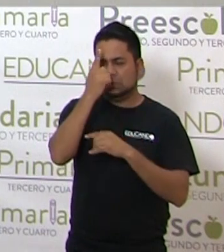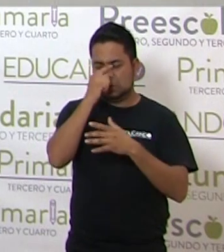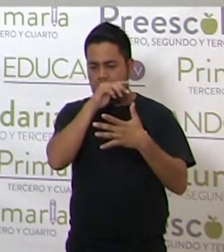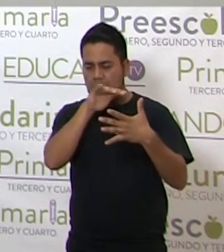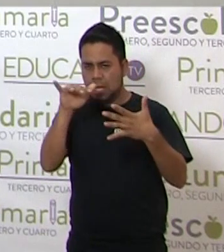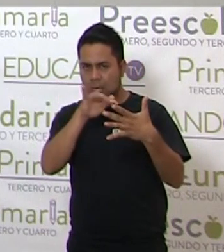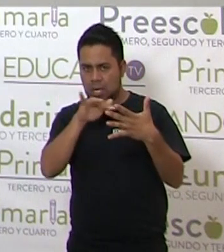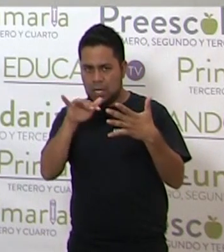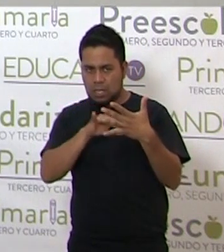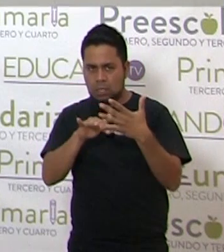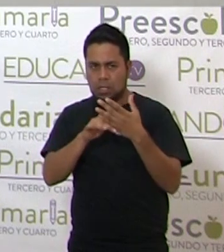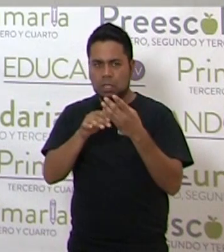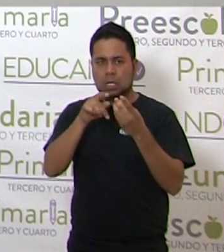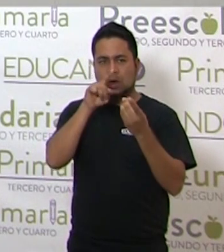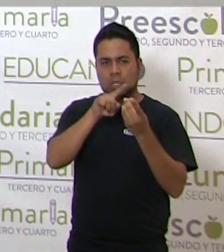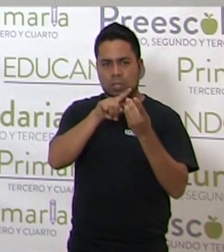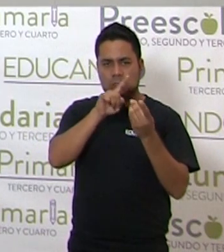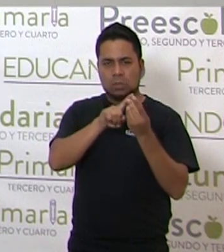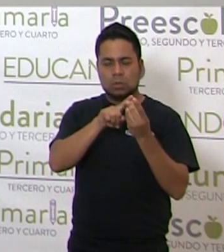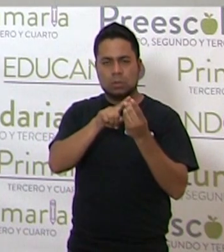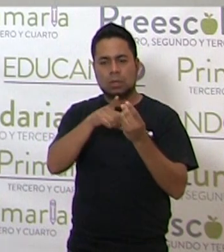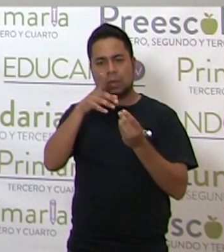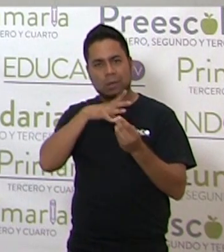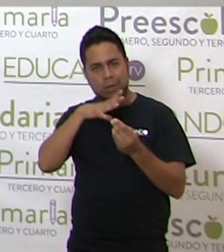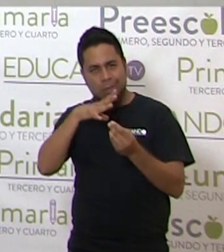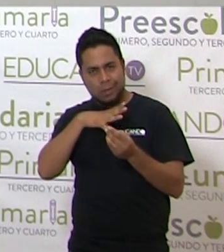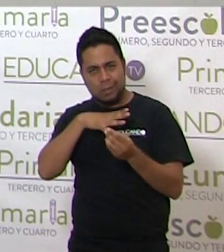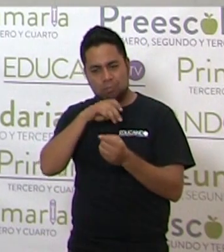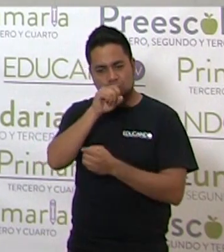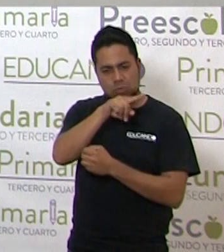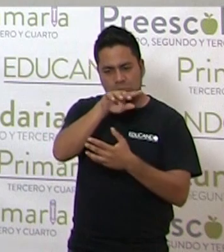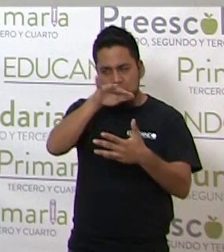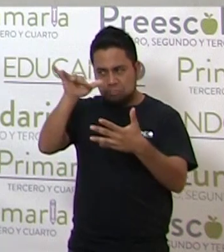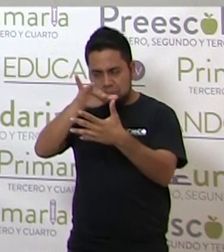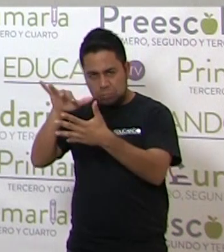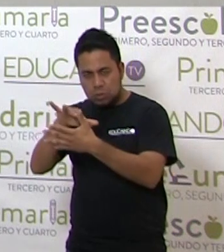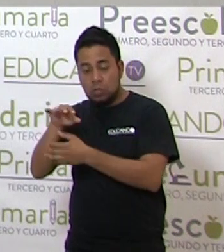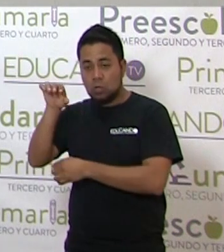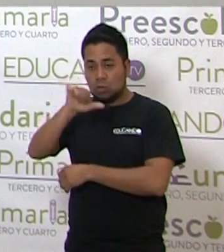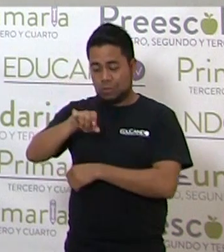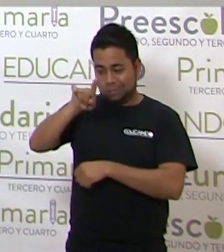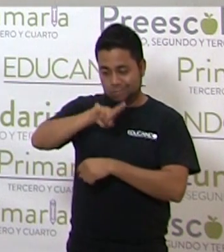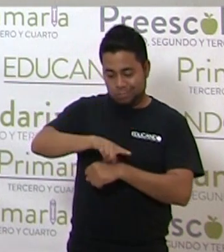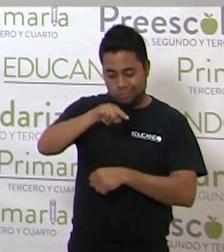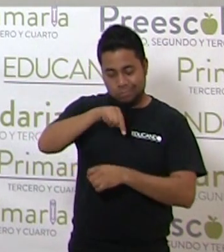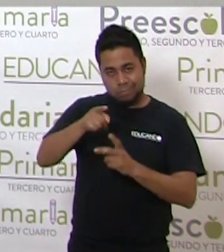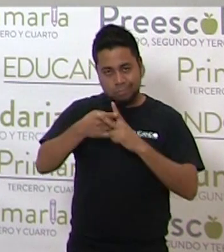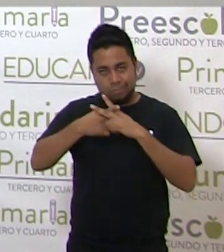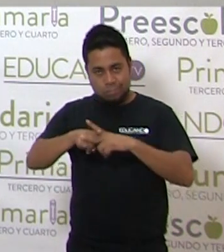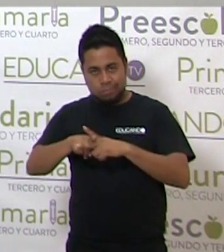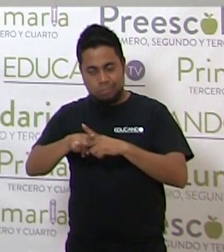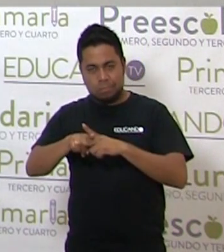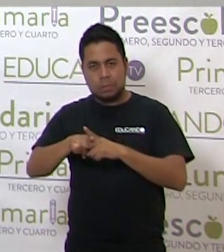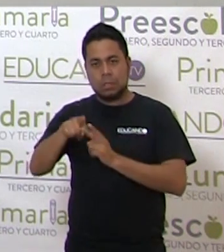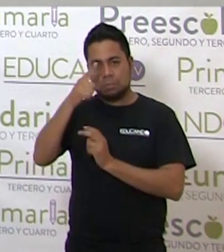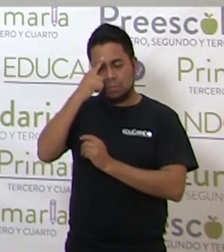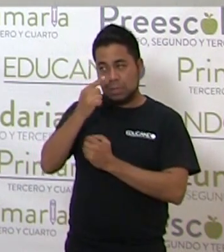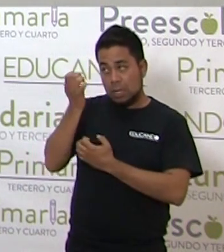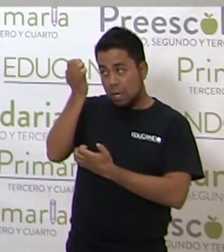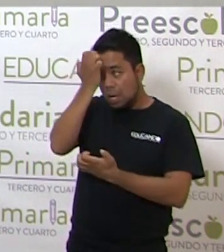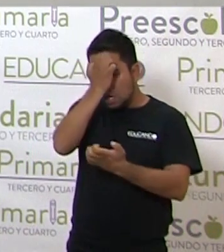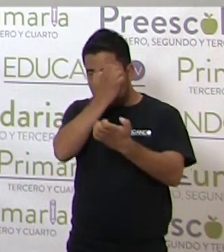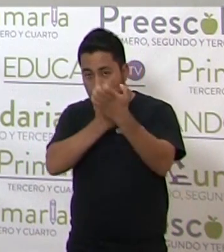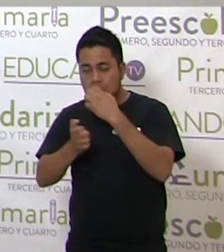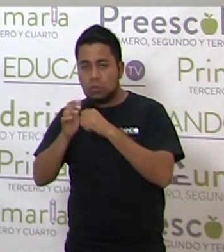utilizamos y en dónde los podemos encontrar? El día de hoy vamos a iniciar con el análisis de